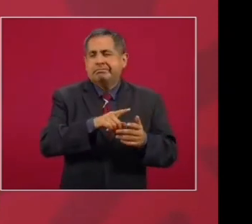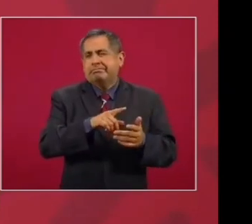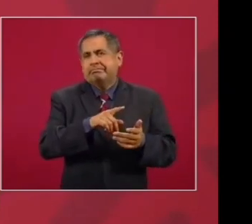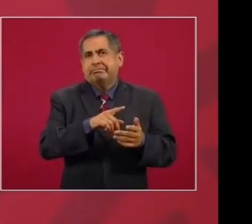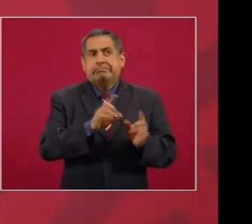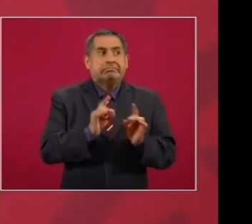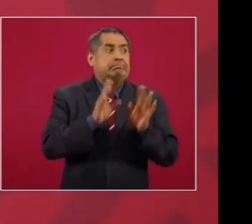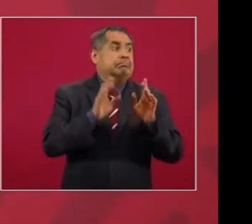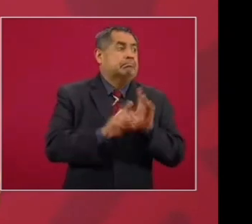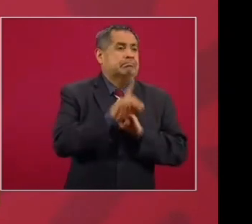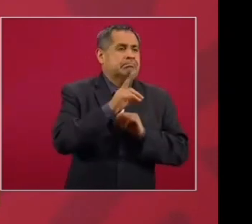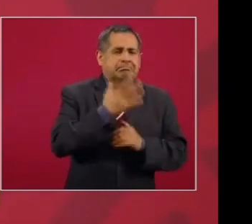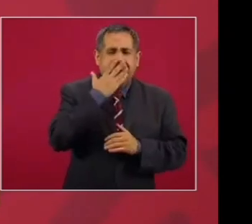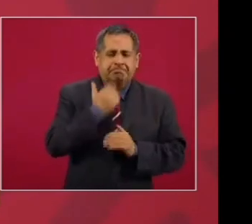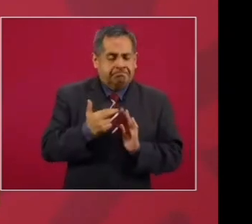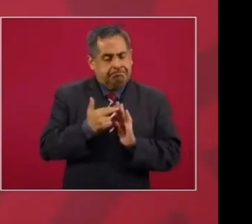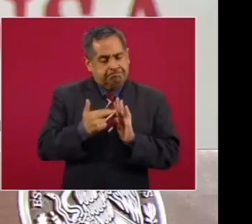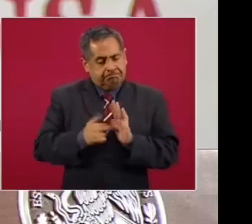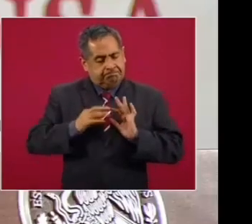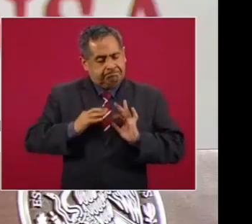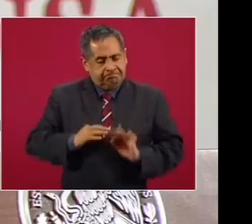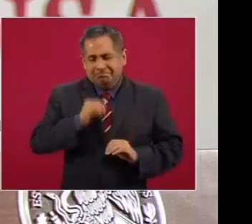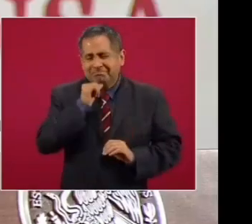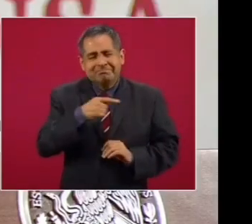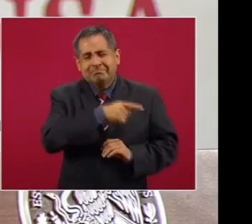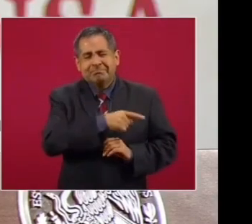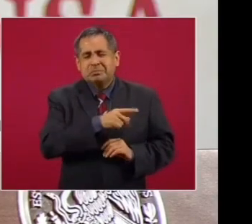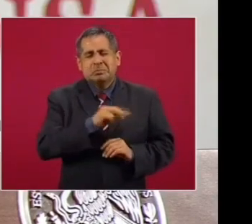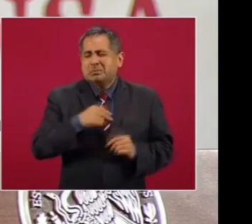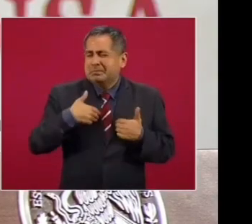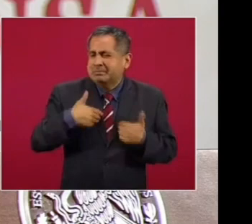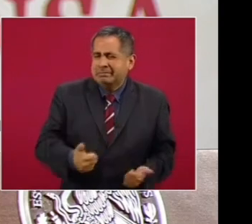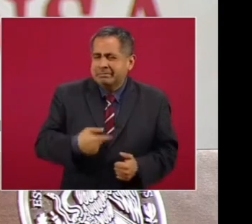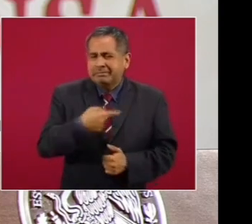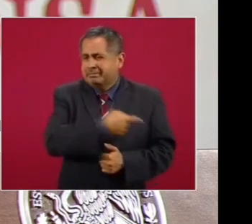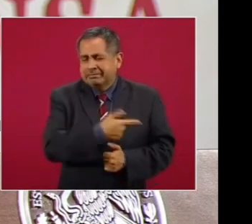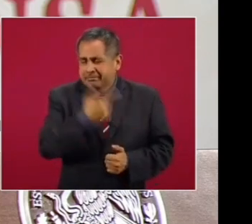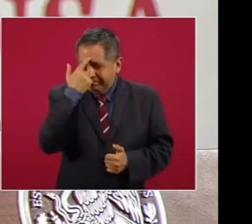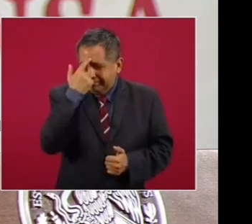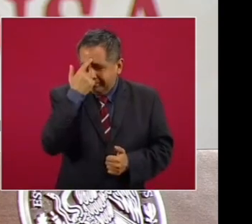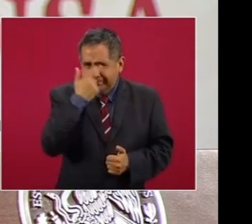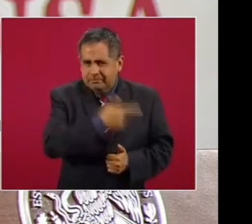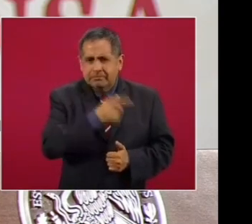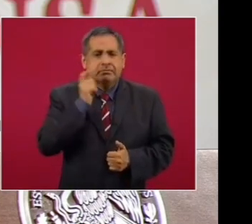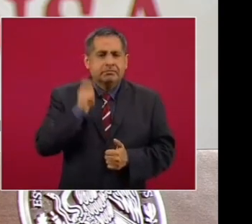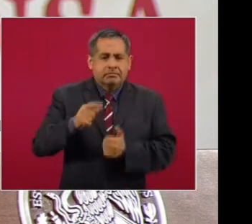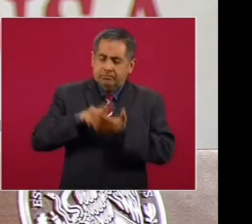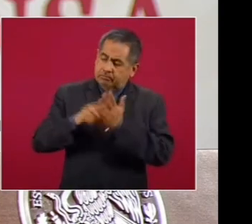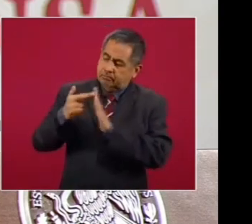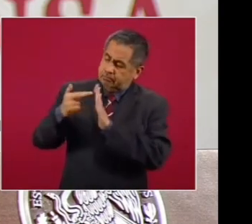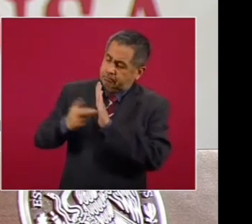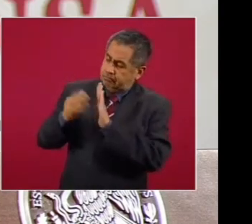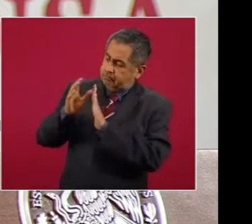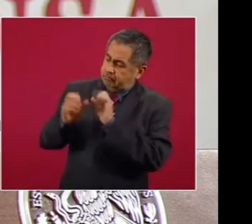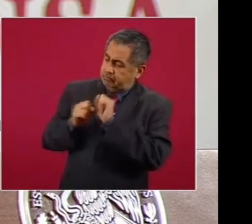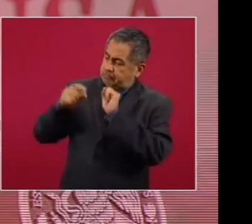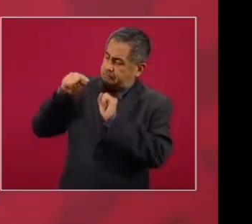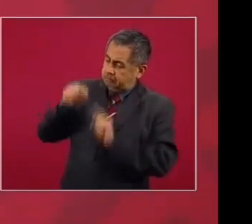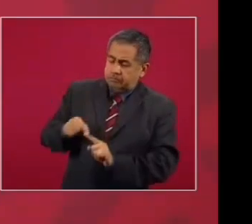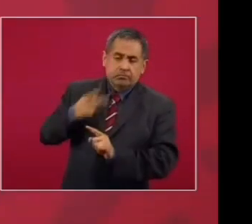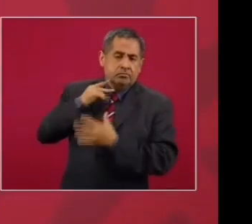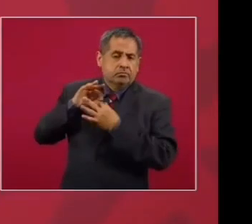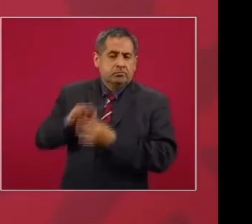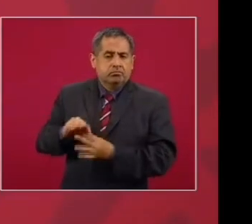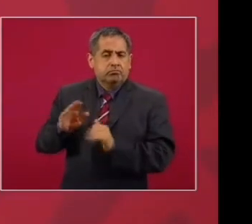improvisados, sin principios, que no entienden lo que es o debe ser la